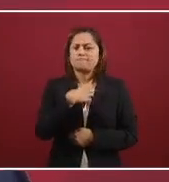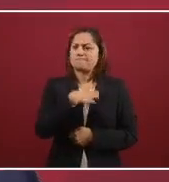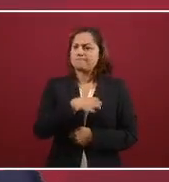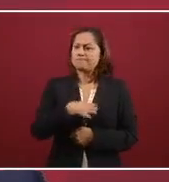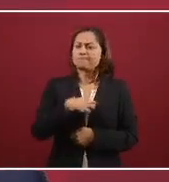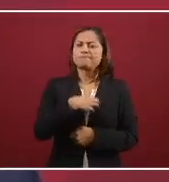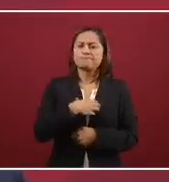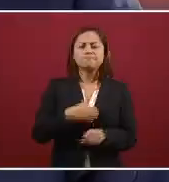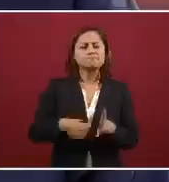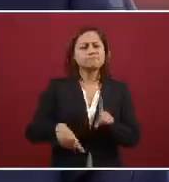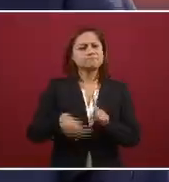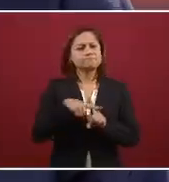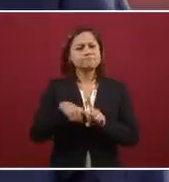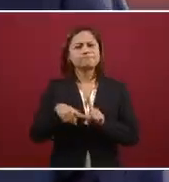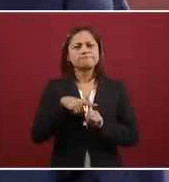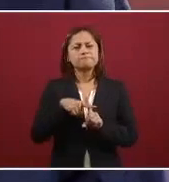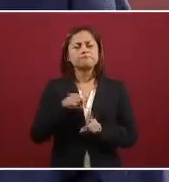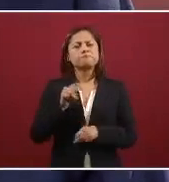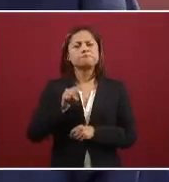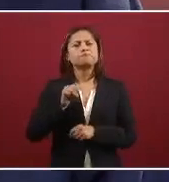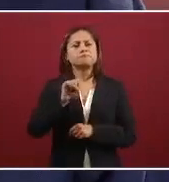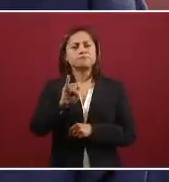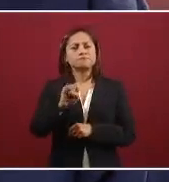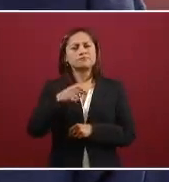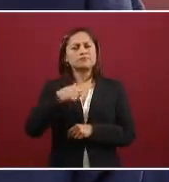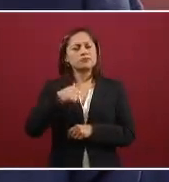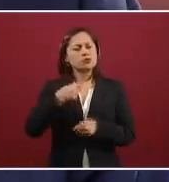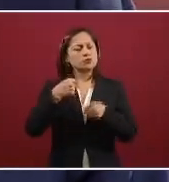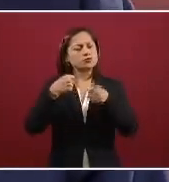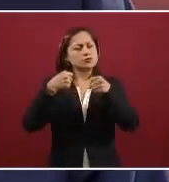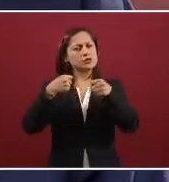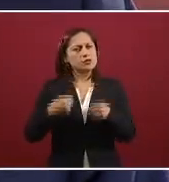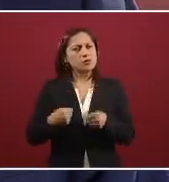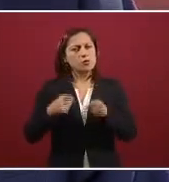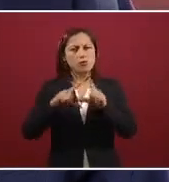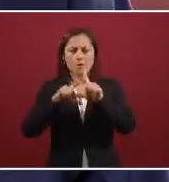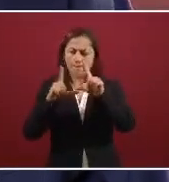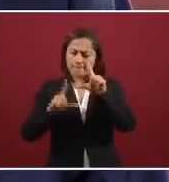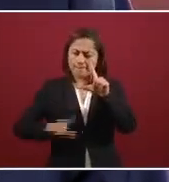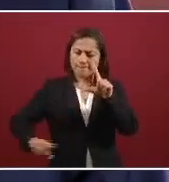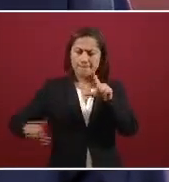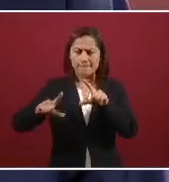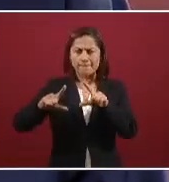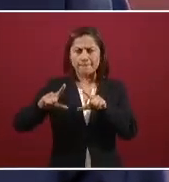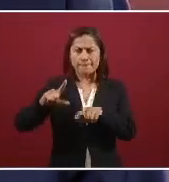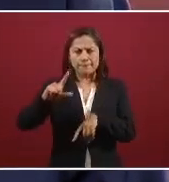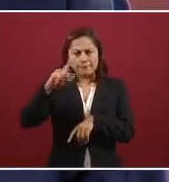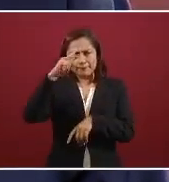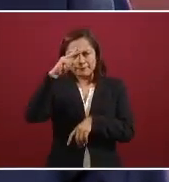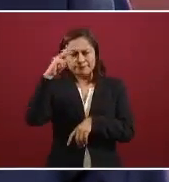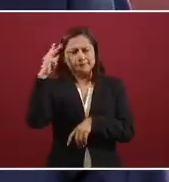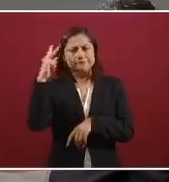y sé que vamos a sacar adelante al país, lo estamos haciendo.